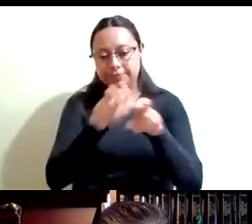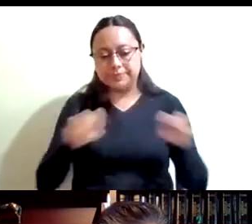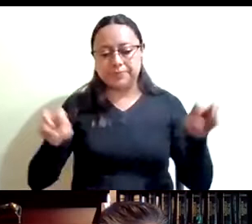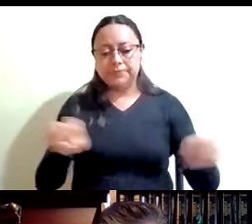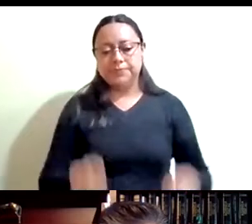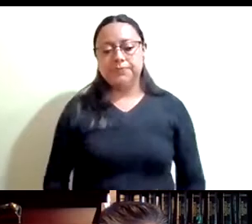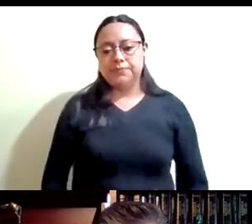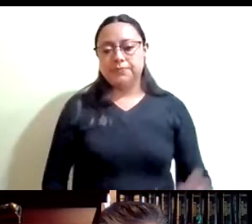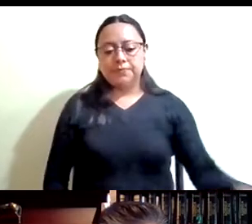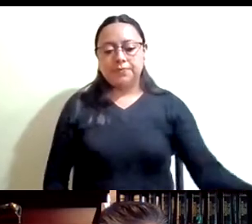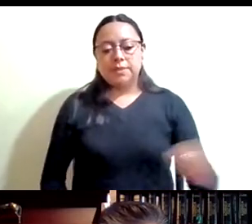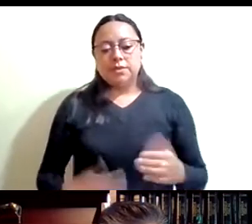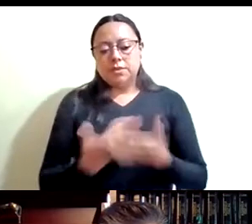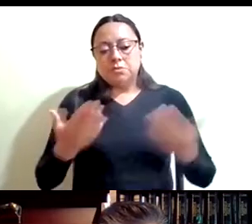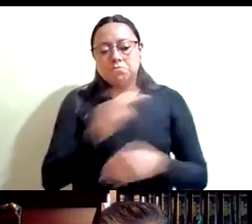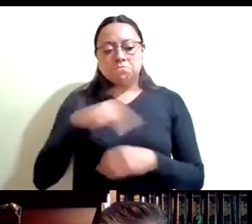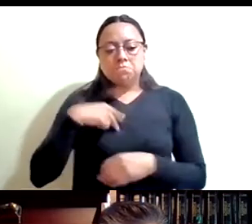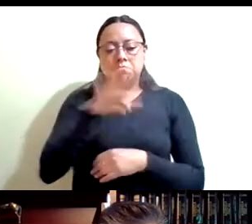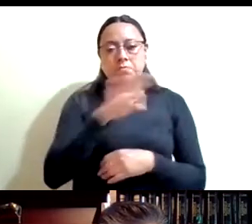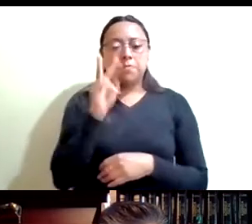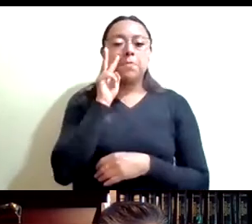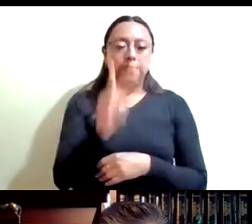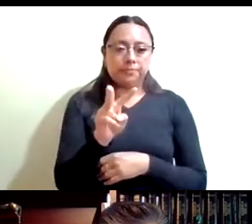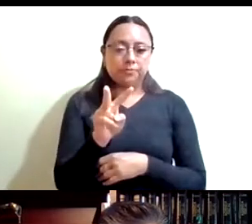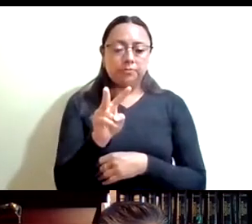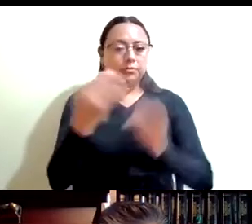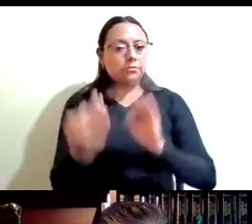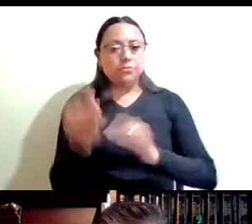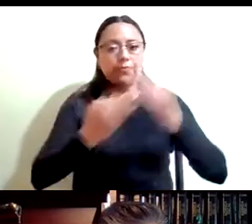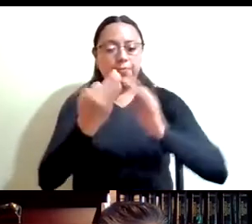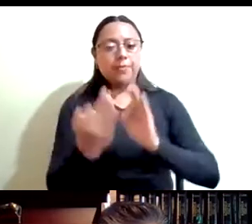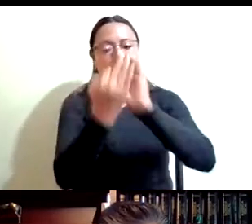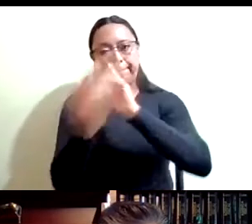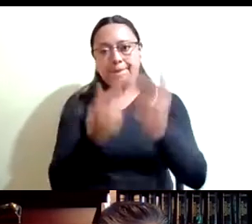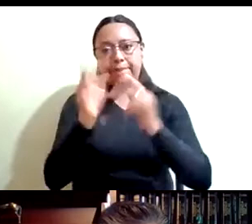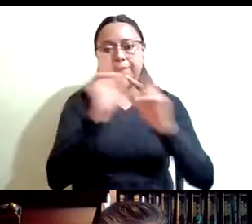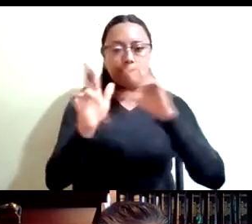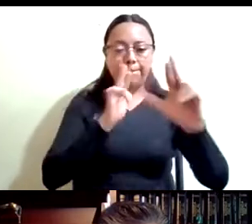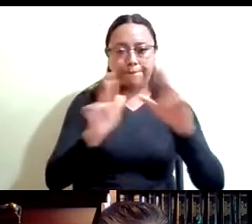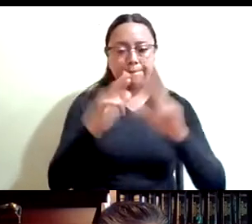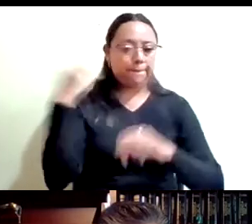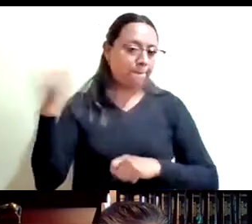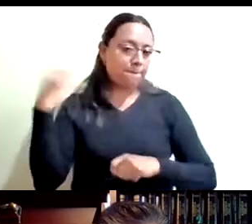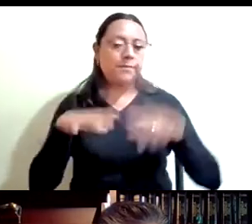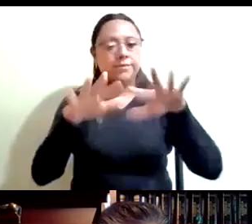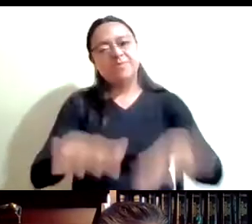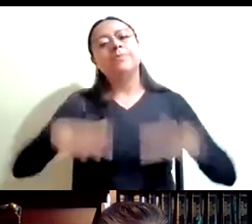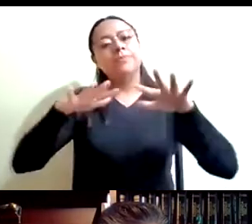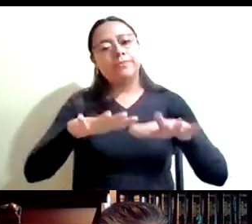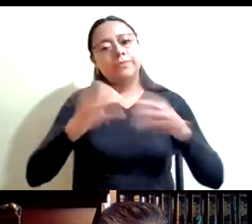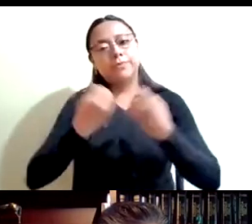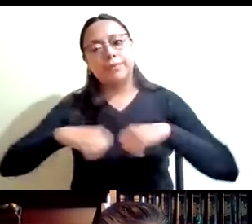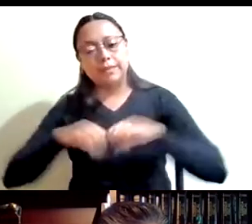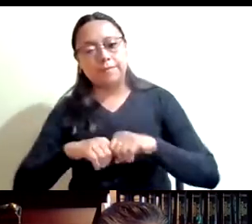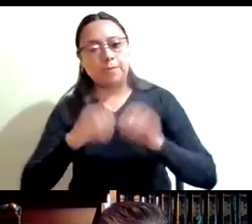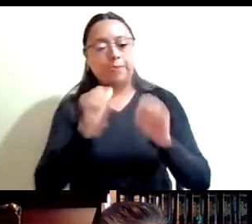es de observarse, las comparecencias ante el Congreso de órganos y entidades solo